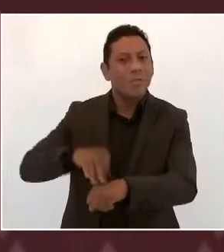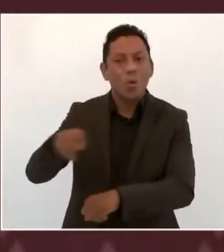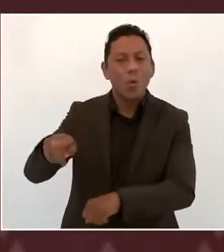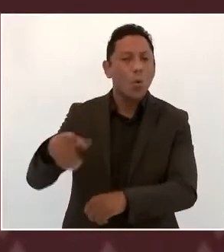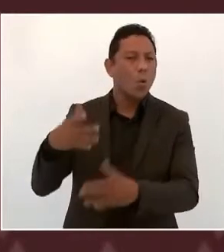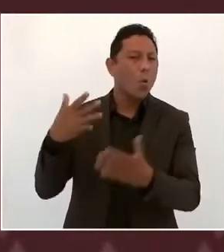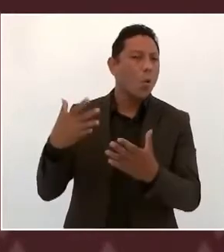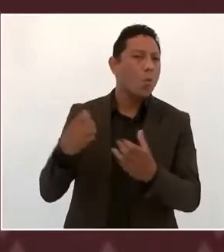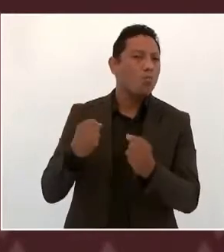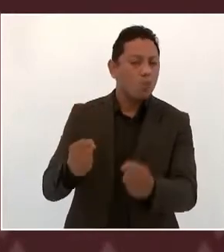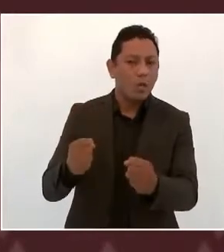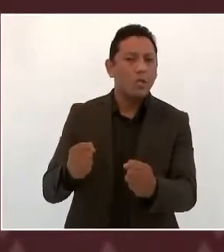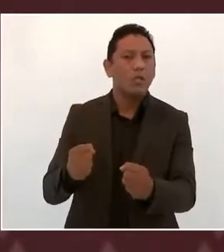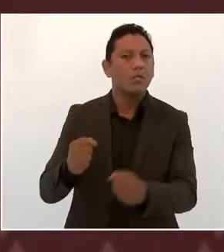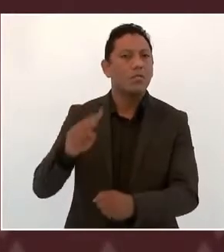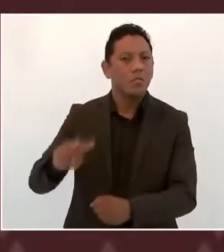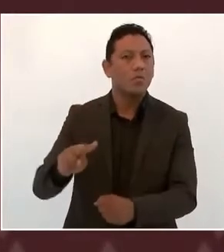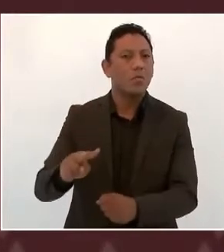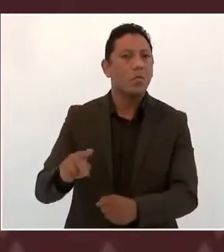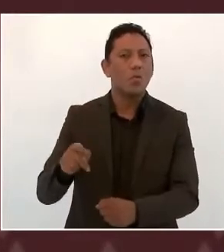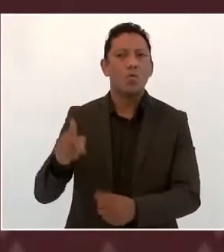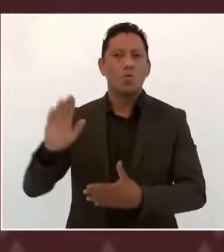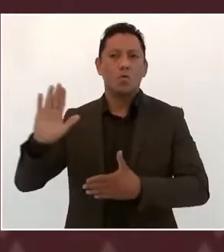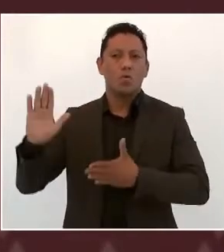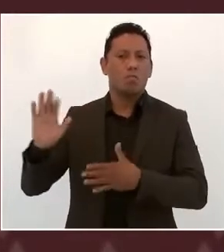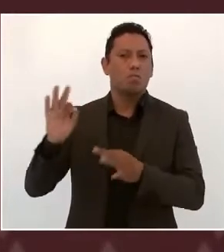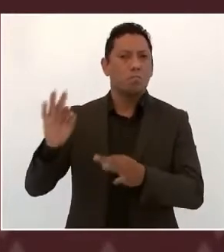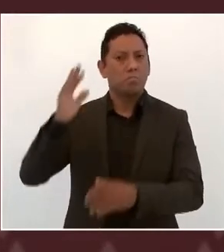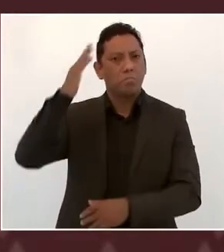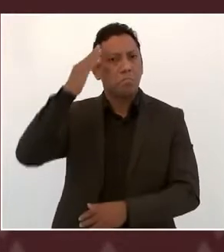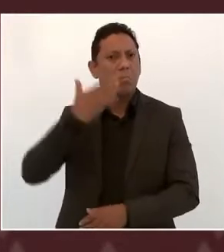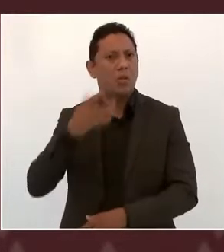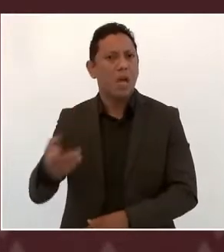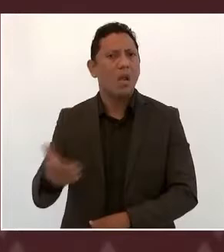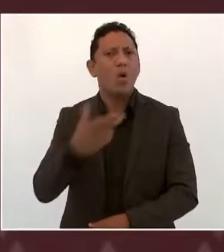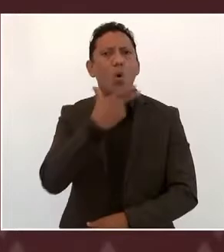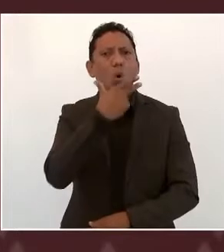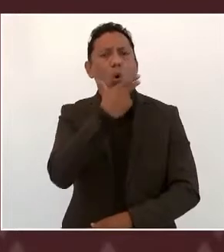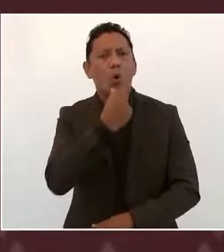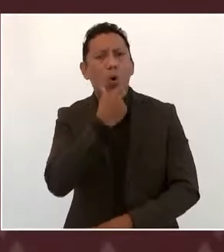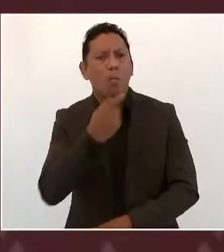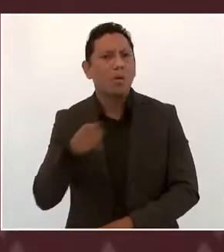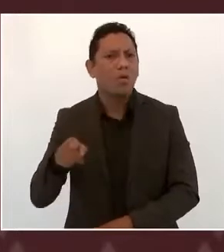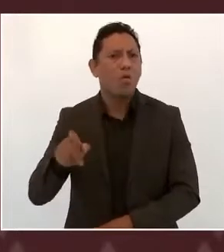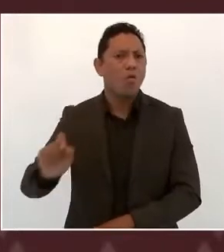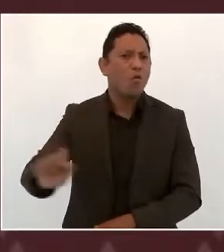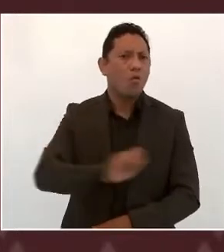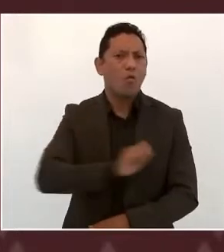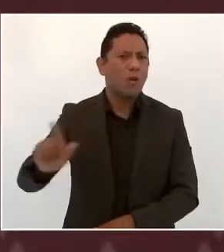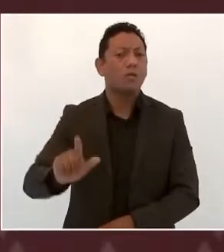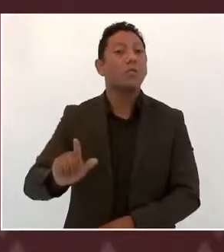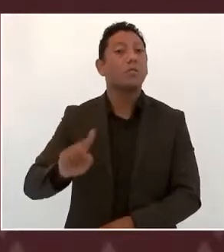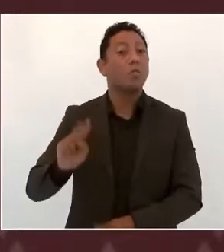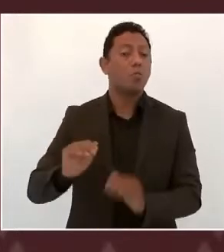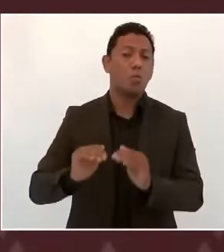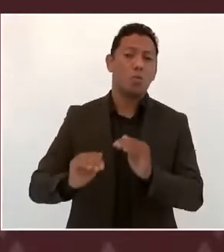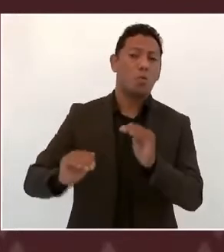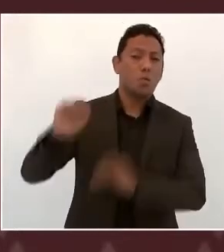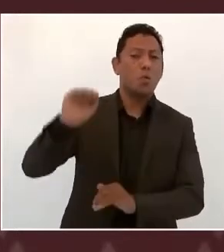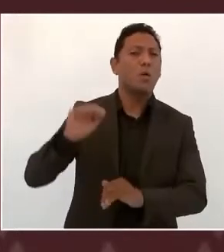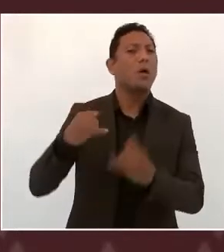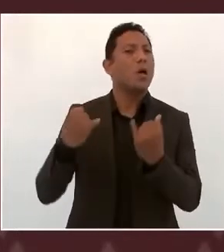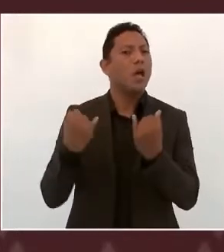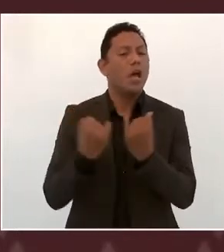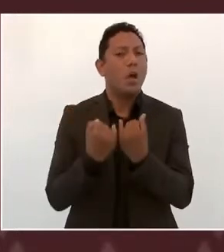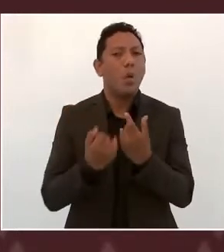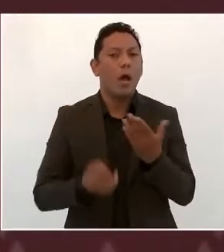héroe, un mártir, un patriota, un hombre excepcional, como lo fue también